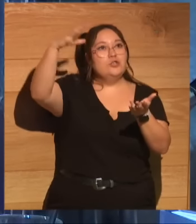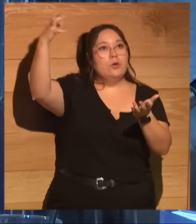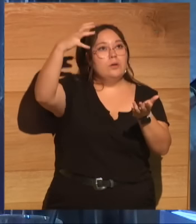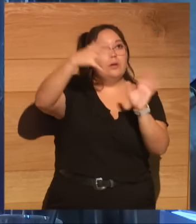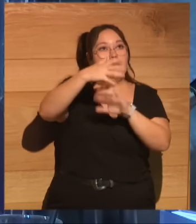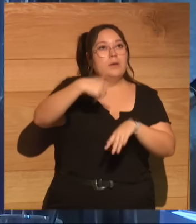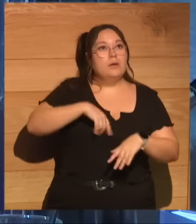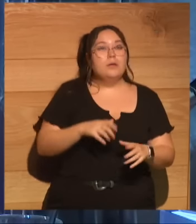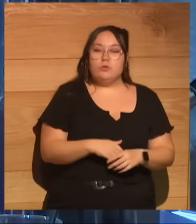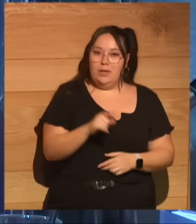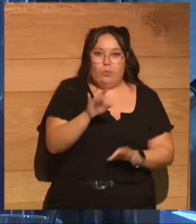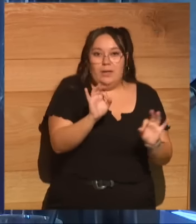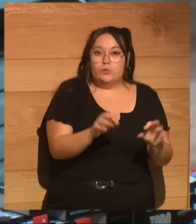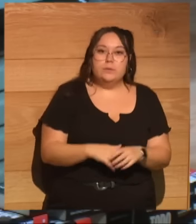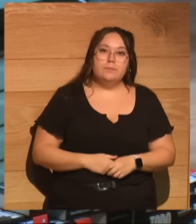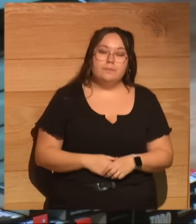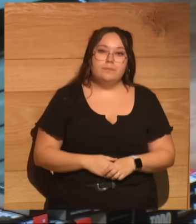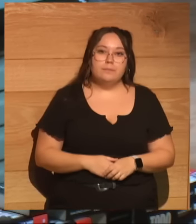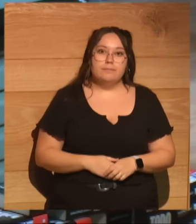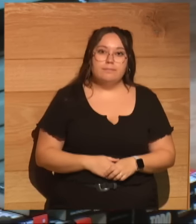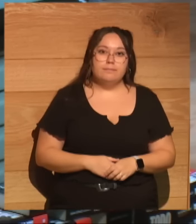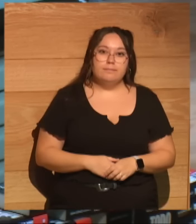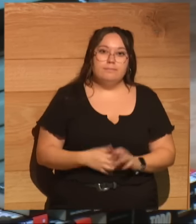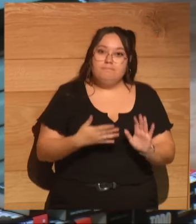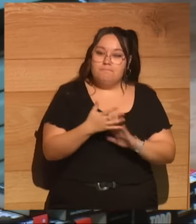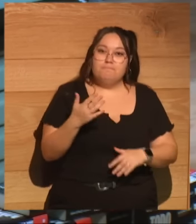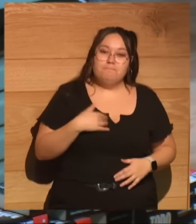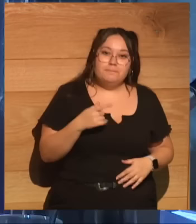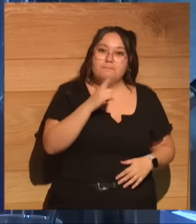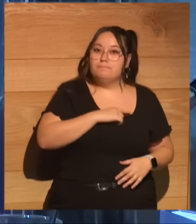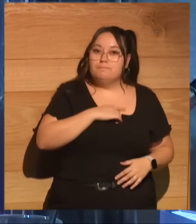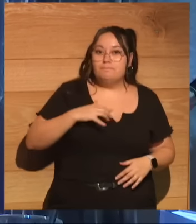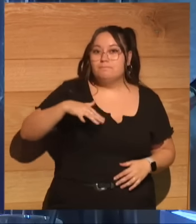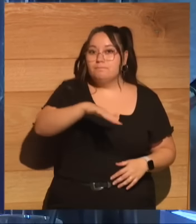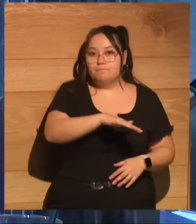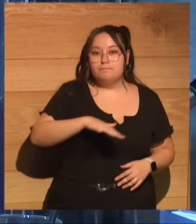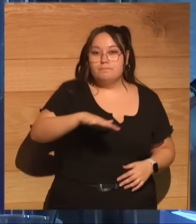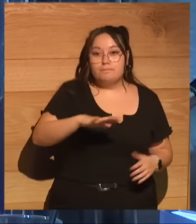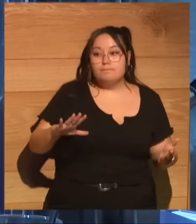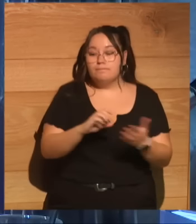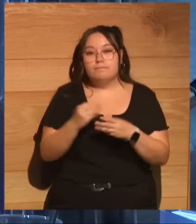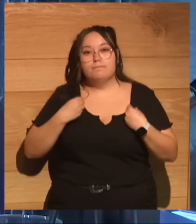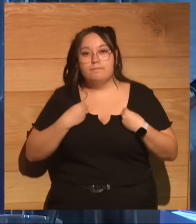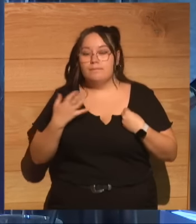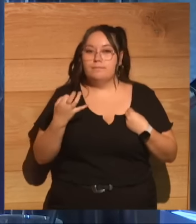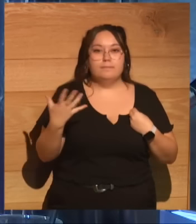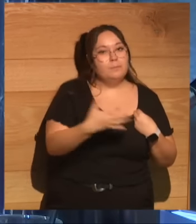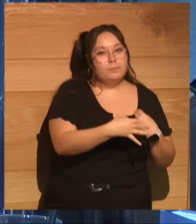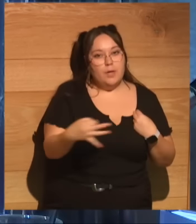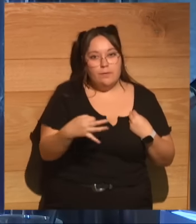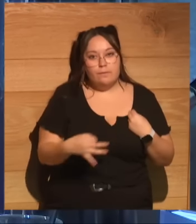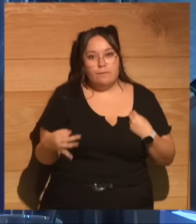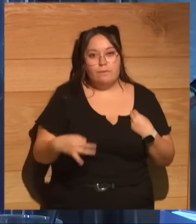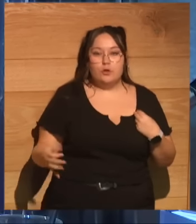multar? Uh-huh. Eso es el Suburban Hell. ¡Guau, qué maravilla! O sea, es como sentirte en un lugar donde toda tu vida tiene que ser perfecta, todo tiene que